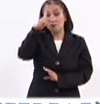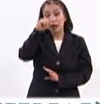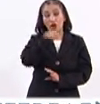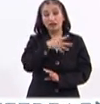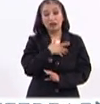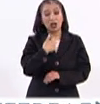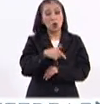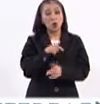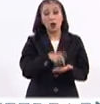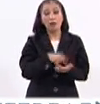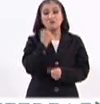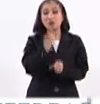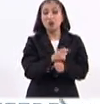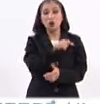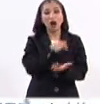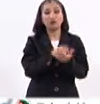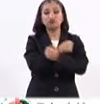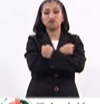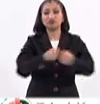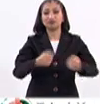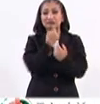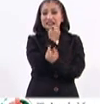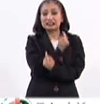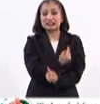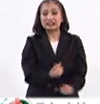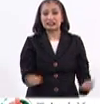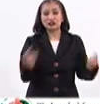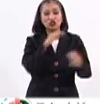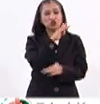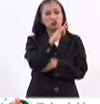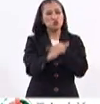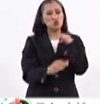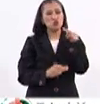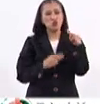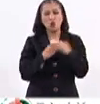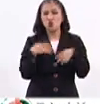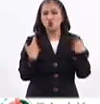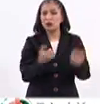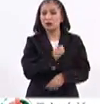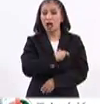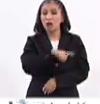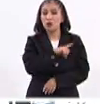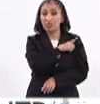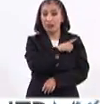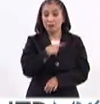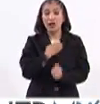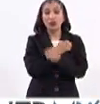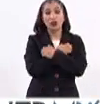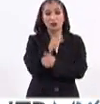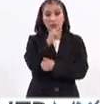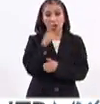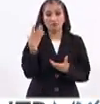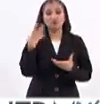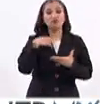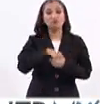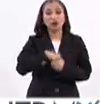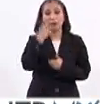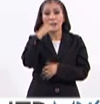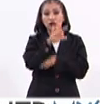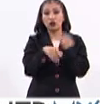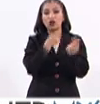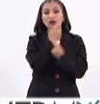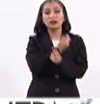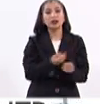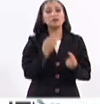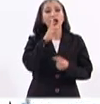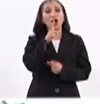México ocupa el primer lugar en obesidad infantil en todo el mundo. La salud debe ser parte de la educación para que todos los niños